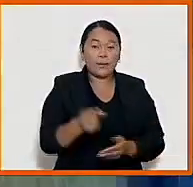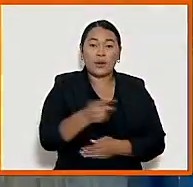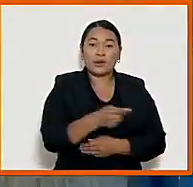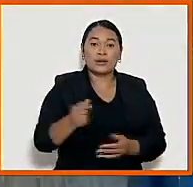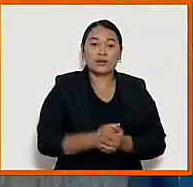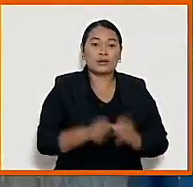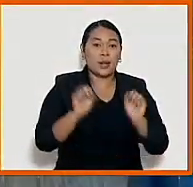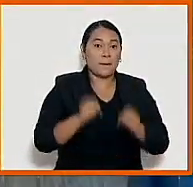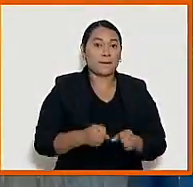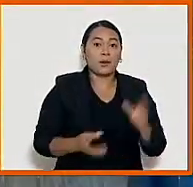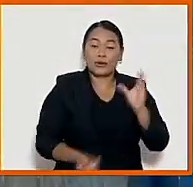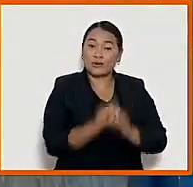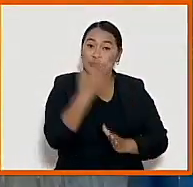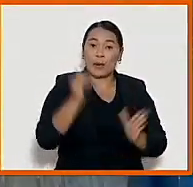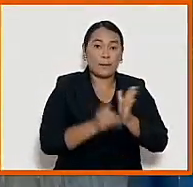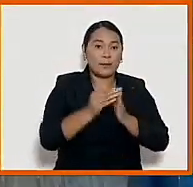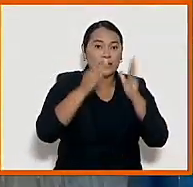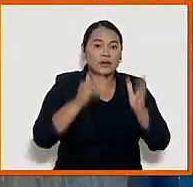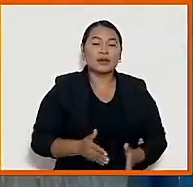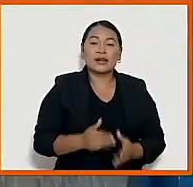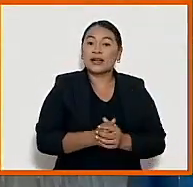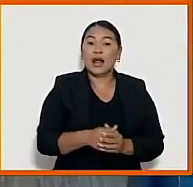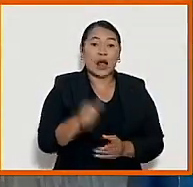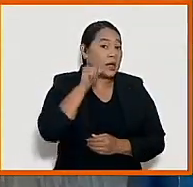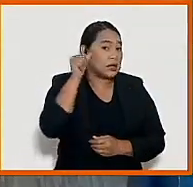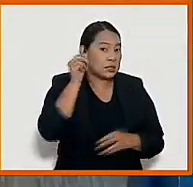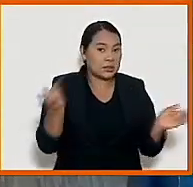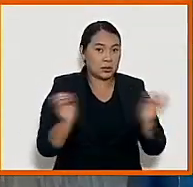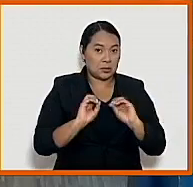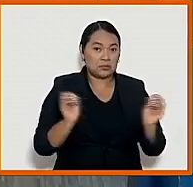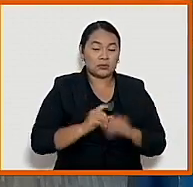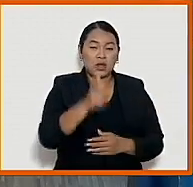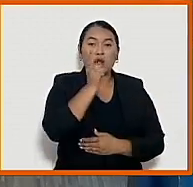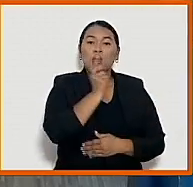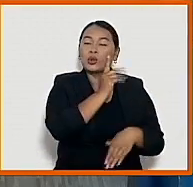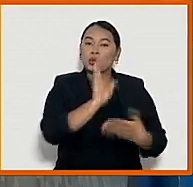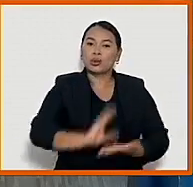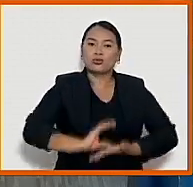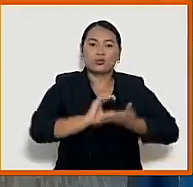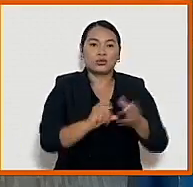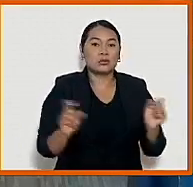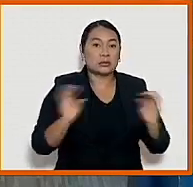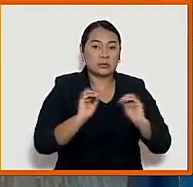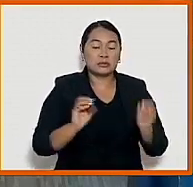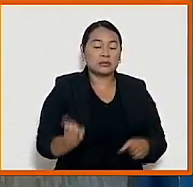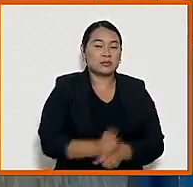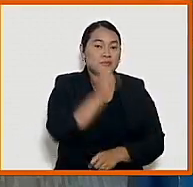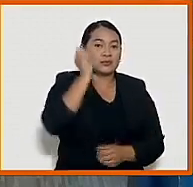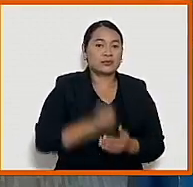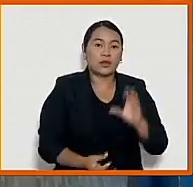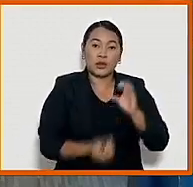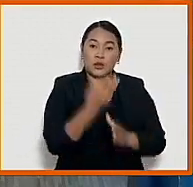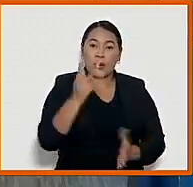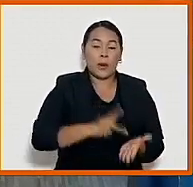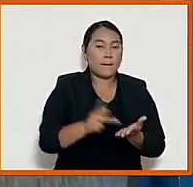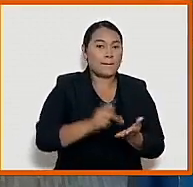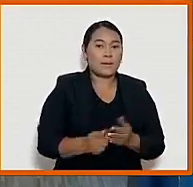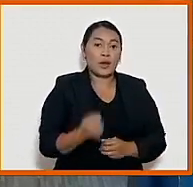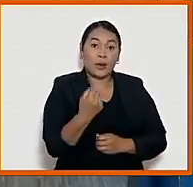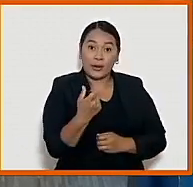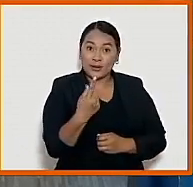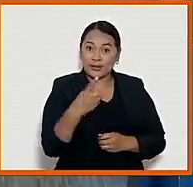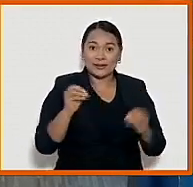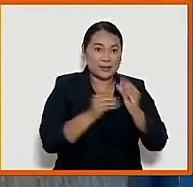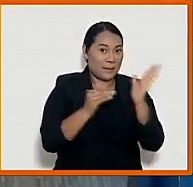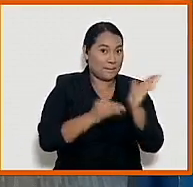nuestro próximo millonario. Y es que anoche en Loto Super Premio no tuvimos ganador, por lo tanto, nuestro nuevo monto asciende a 11 millones de lempiras con